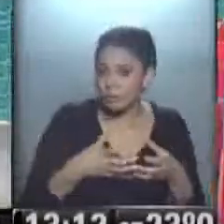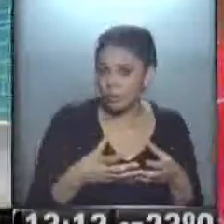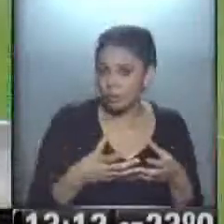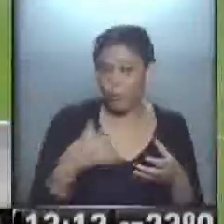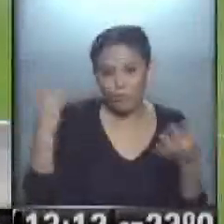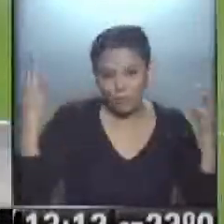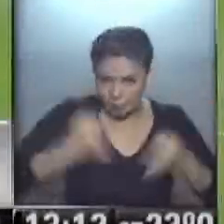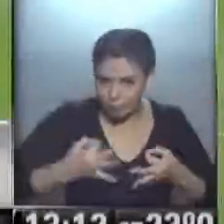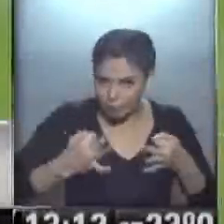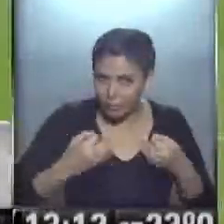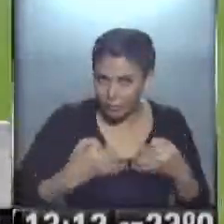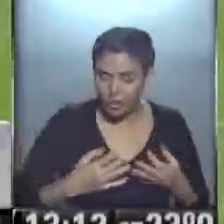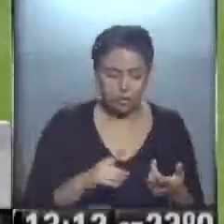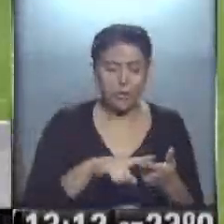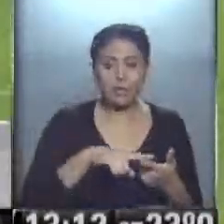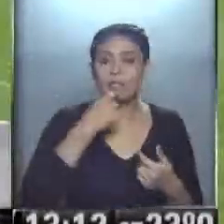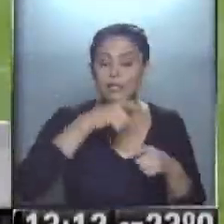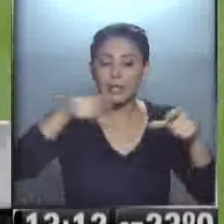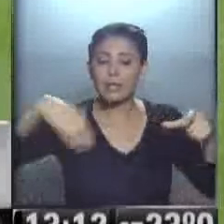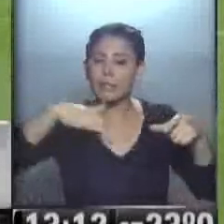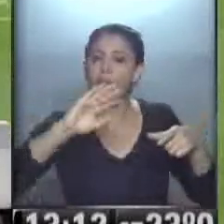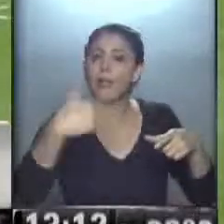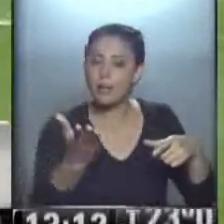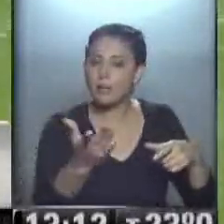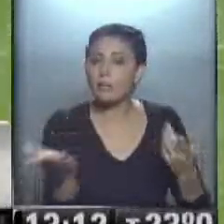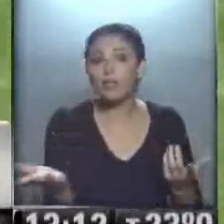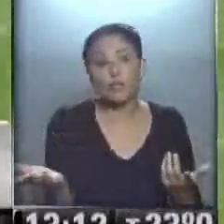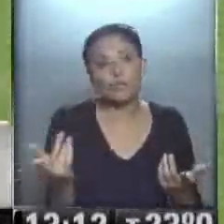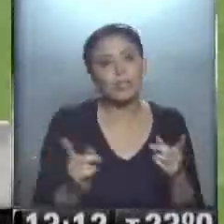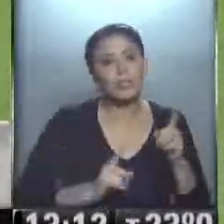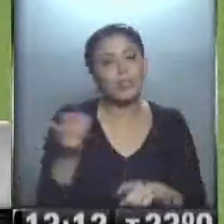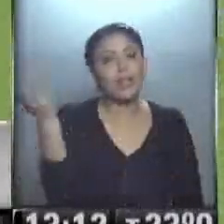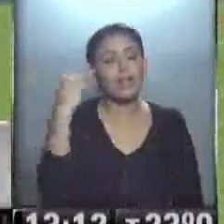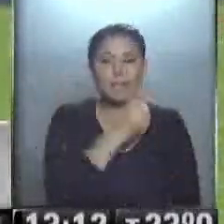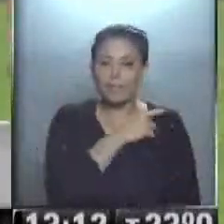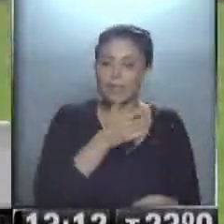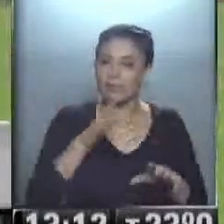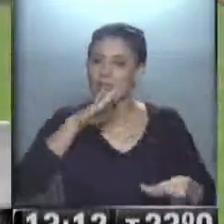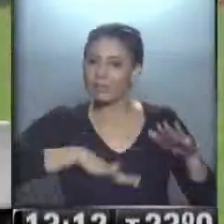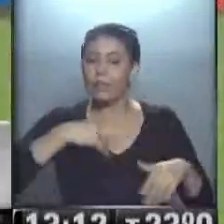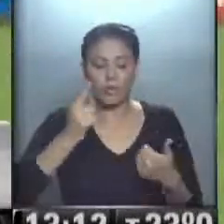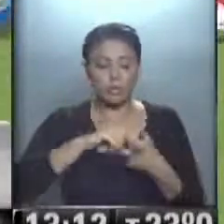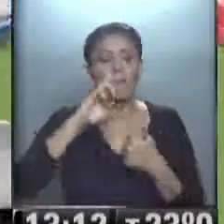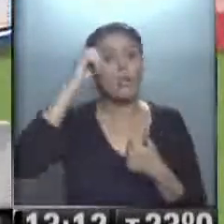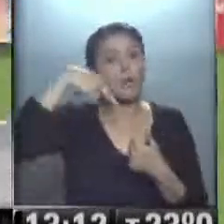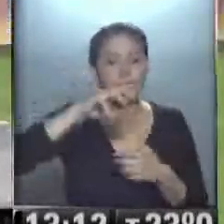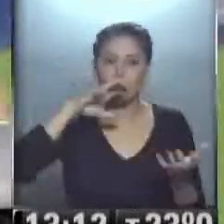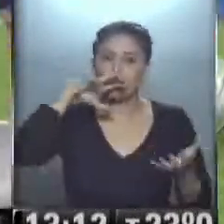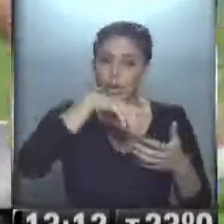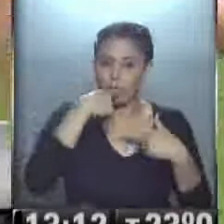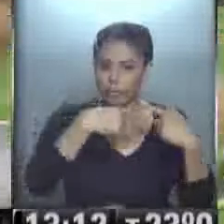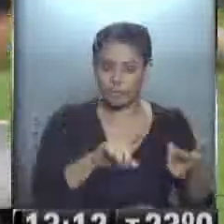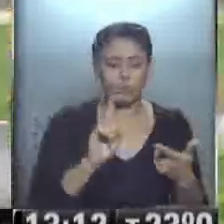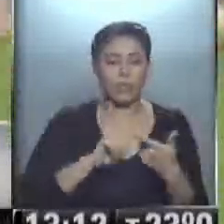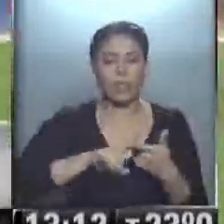potencia en serio, de la mitad de cancha para adelante, tiene muchos puntos flojos para atrás. Por eso, Romero para darle continuidad.